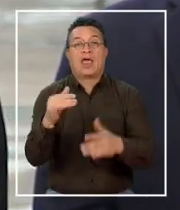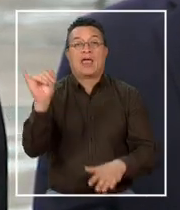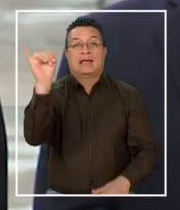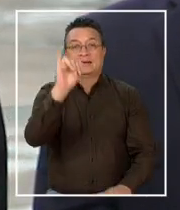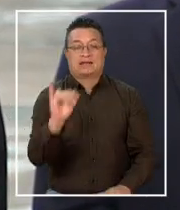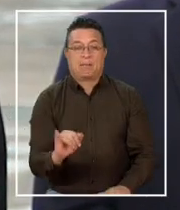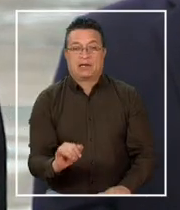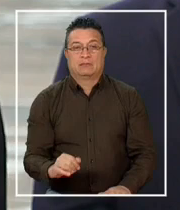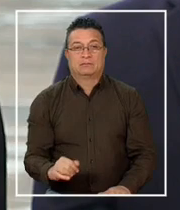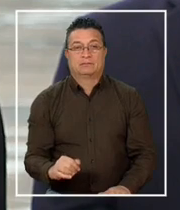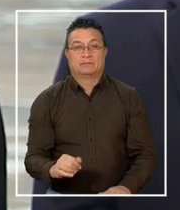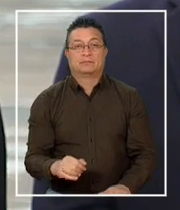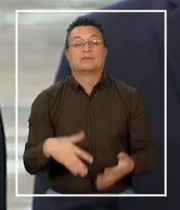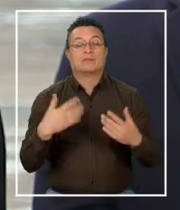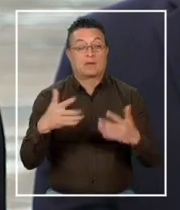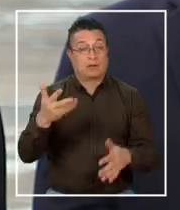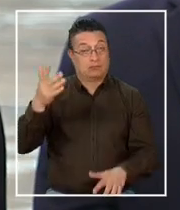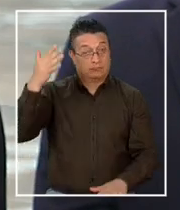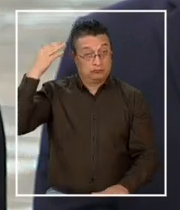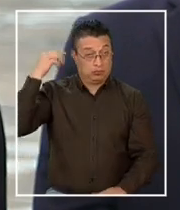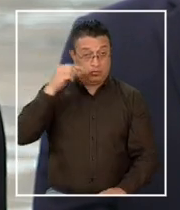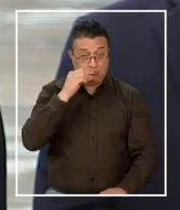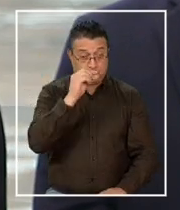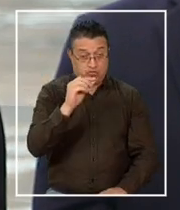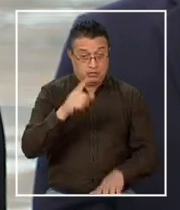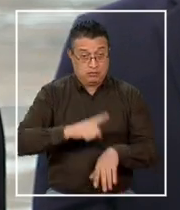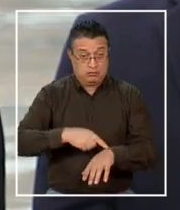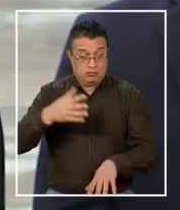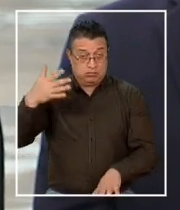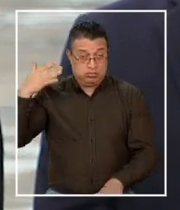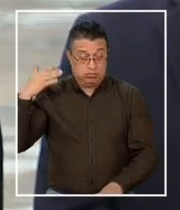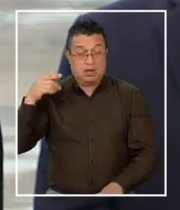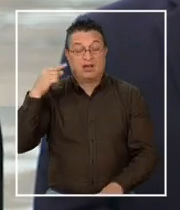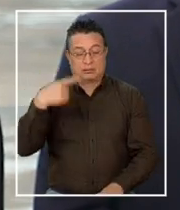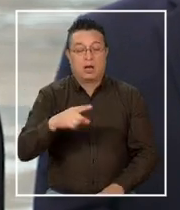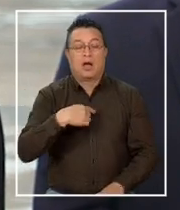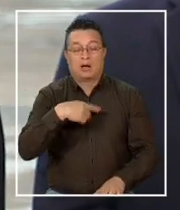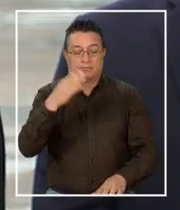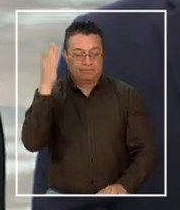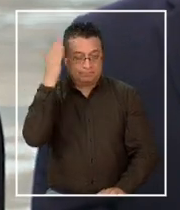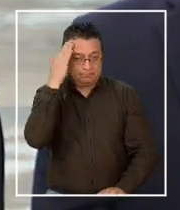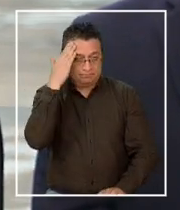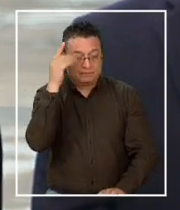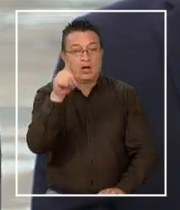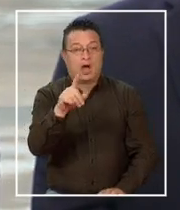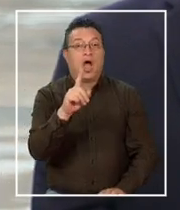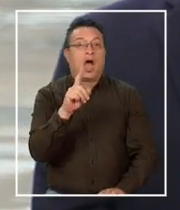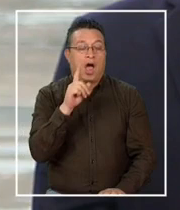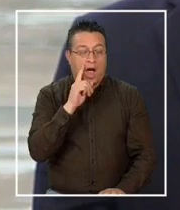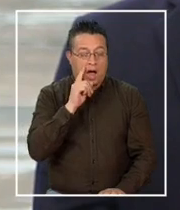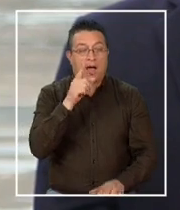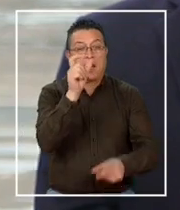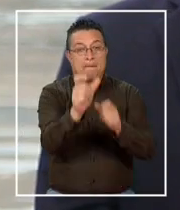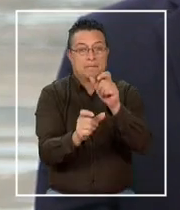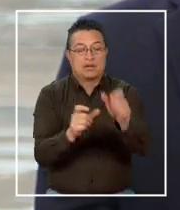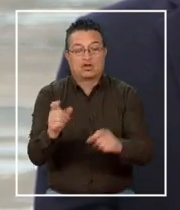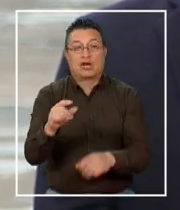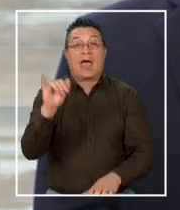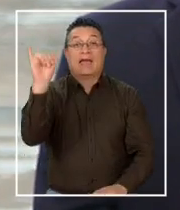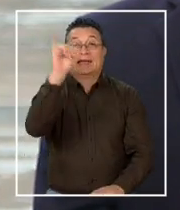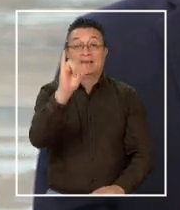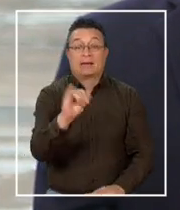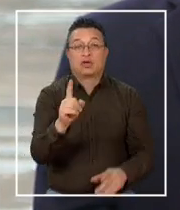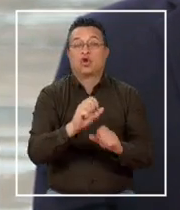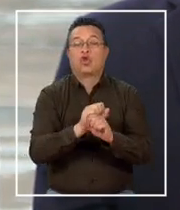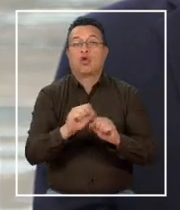ISAPRES. Hace no muy poco tiempo, se recordarán que habían personas que decían que las ISAPRES